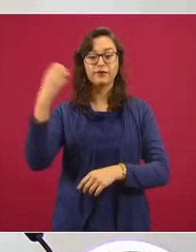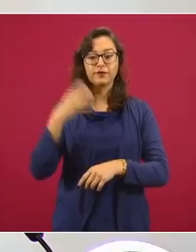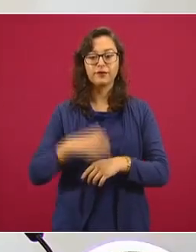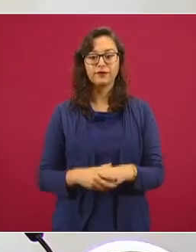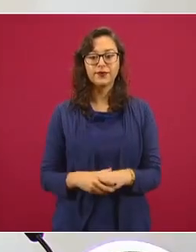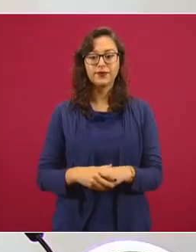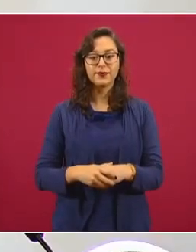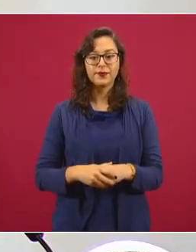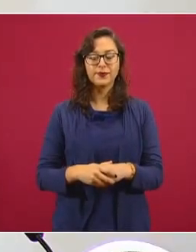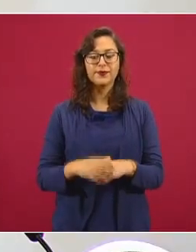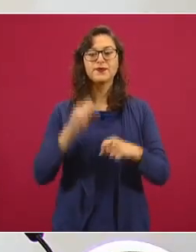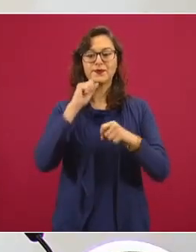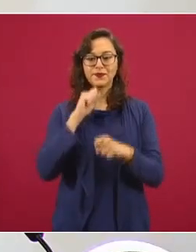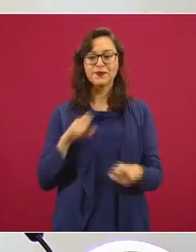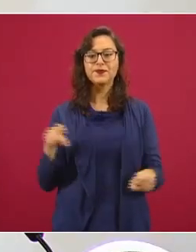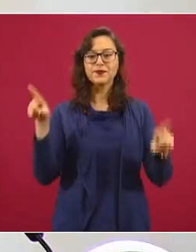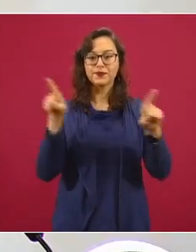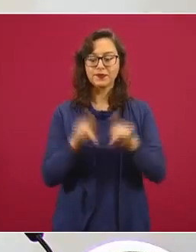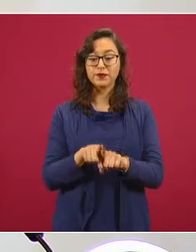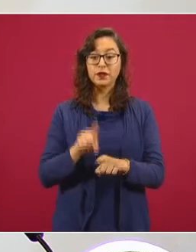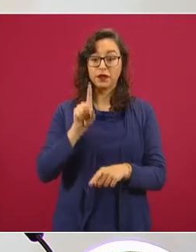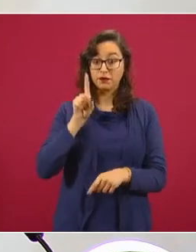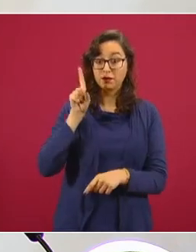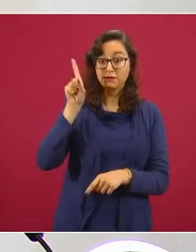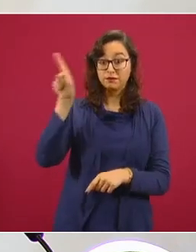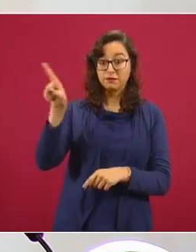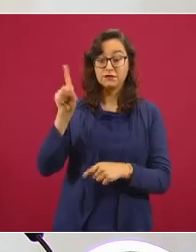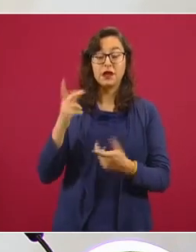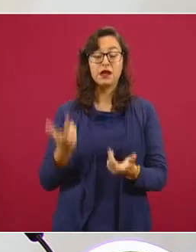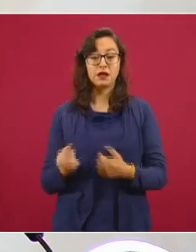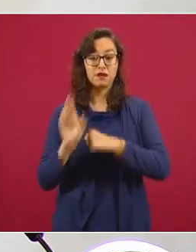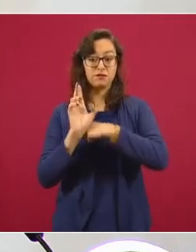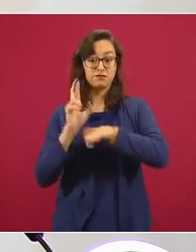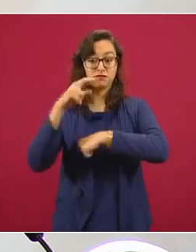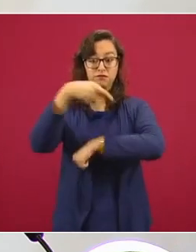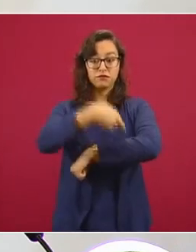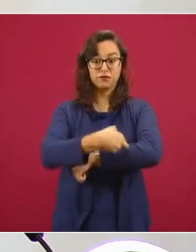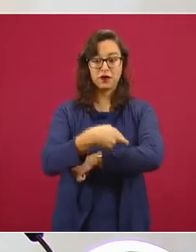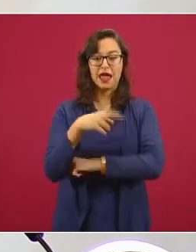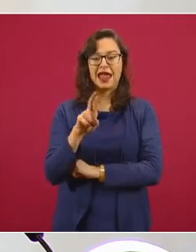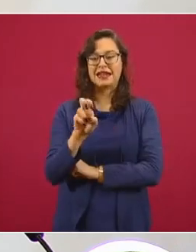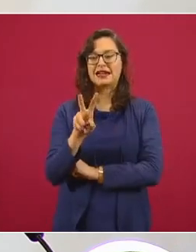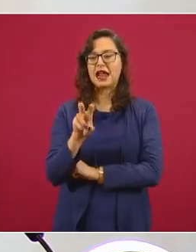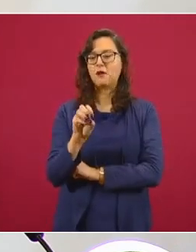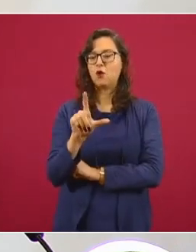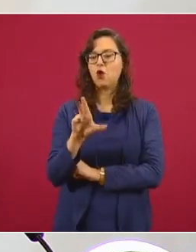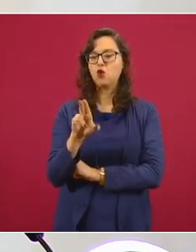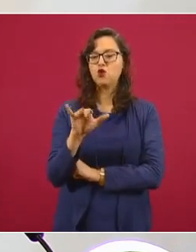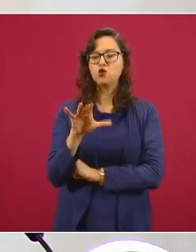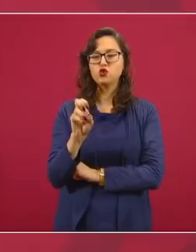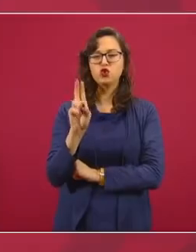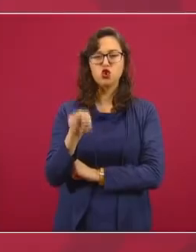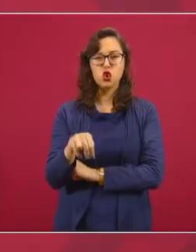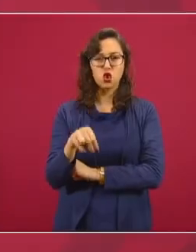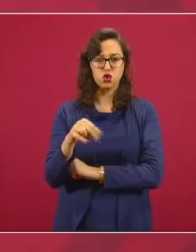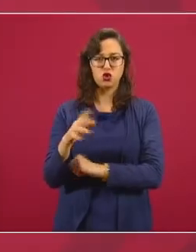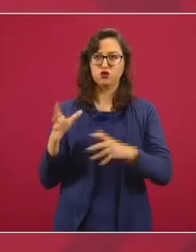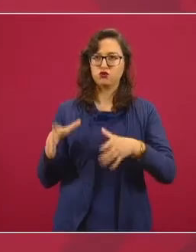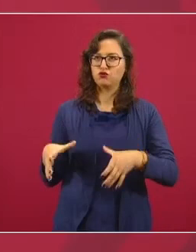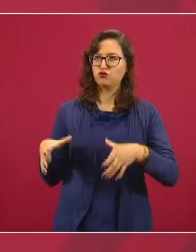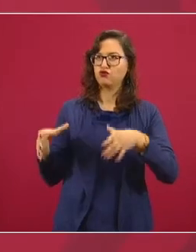un acto en el Monumento a la Revolución a las 10 de la mañana,